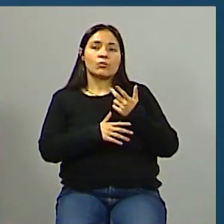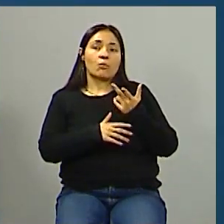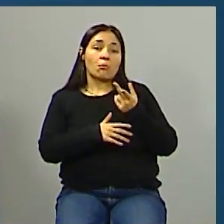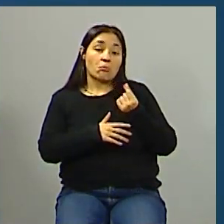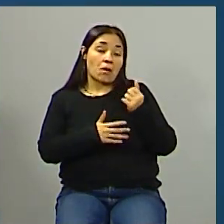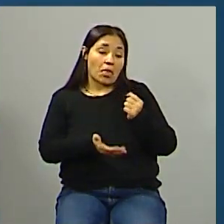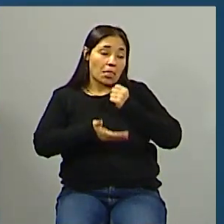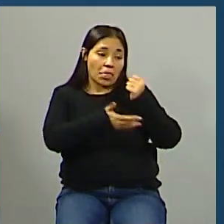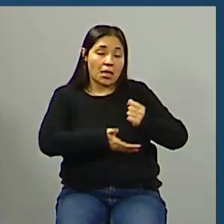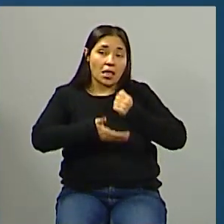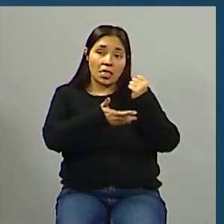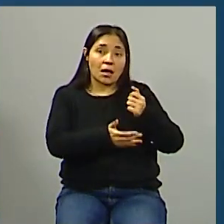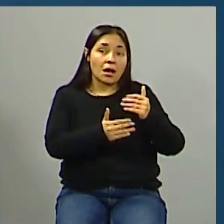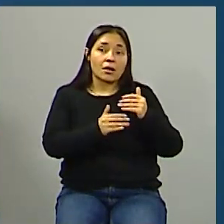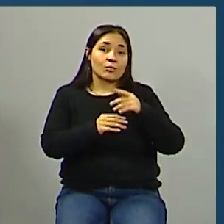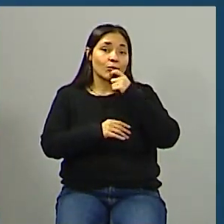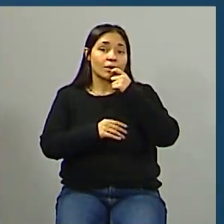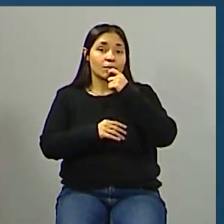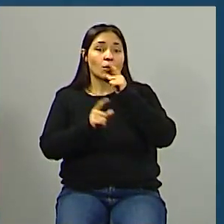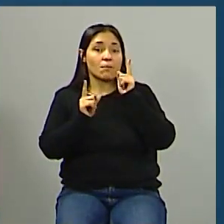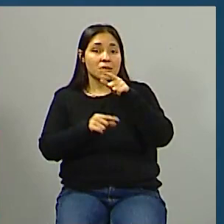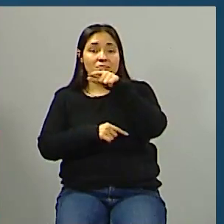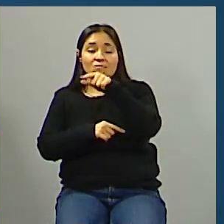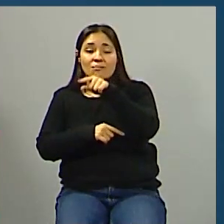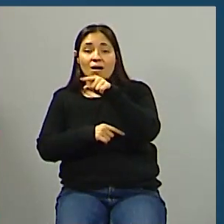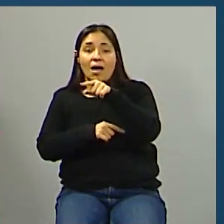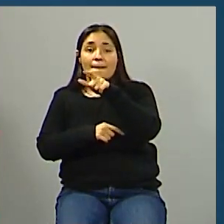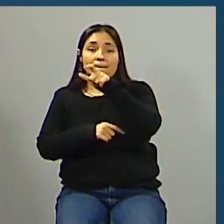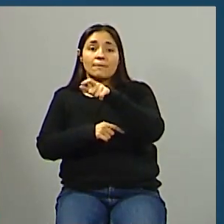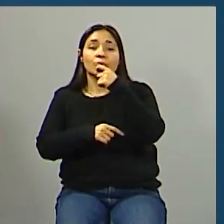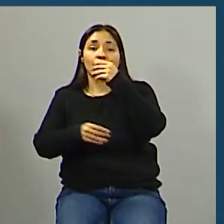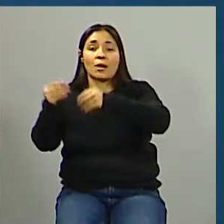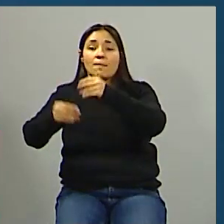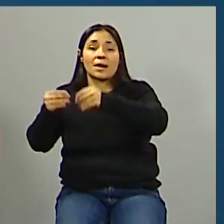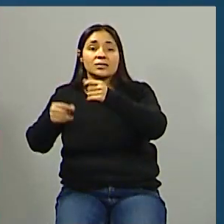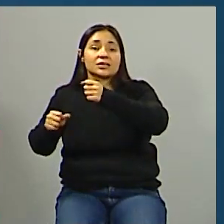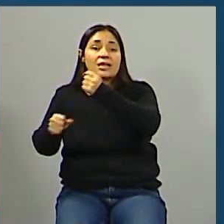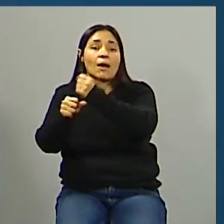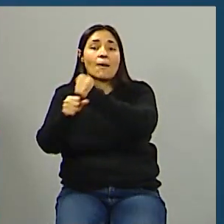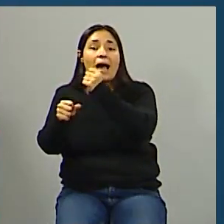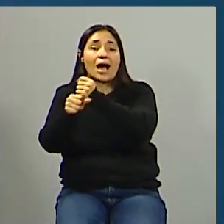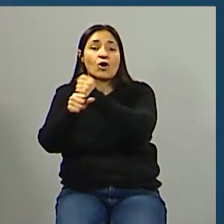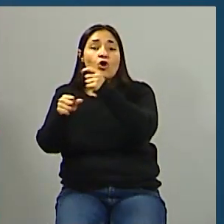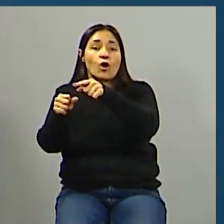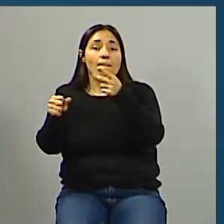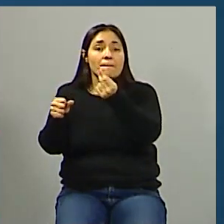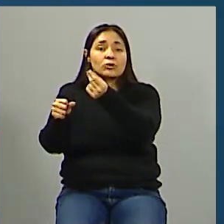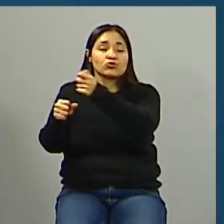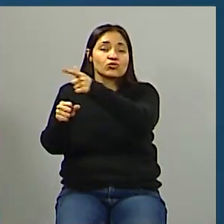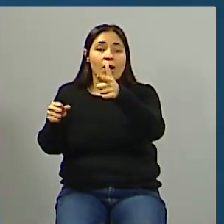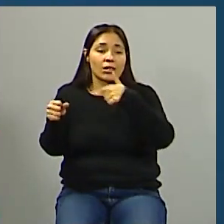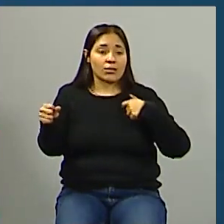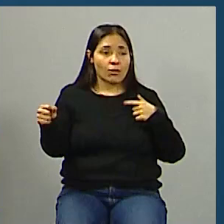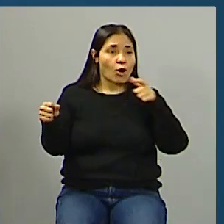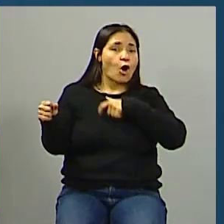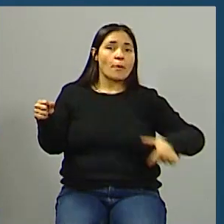que equipara o supera la que le pueda brindar un productor dentro de sus posibilidades de salarios, ¿no?